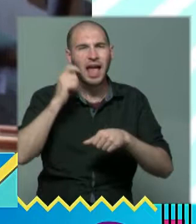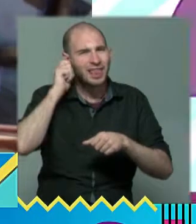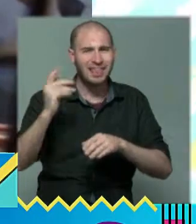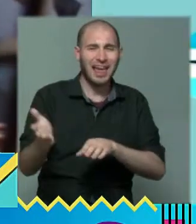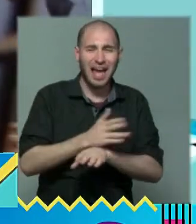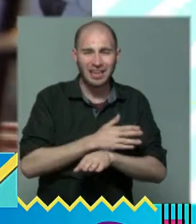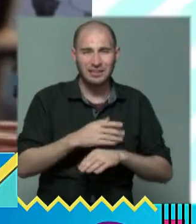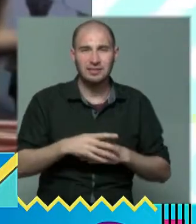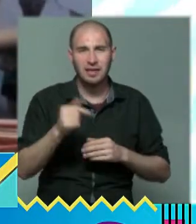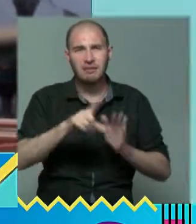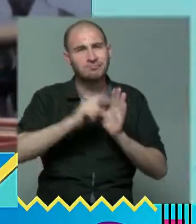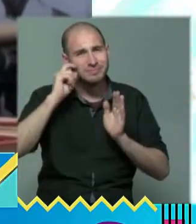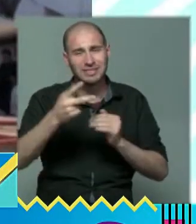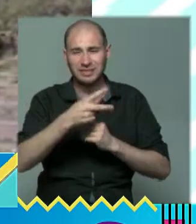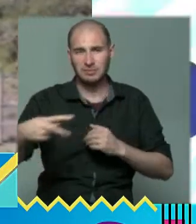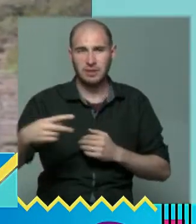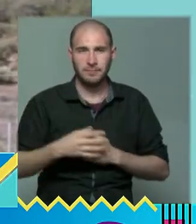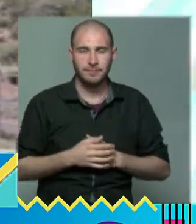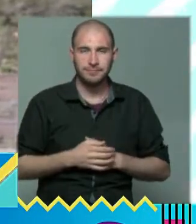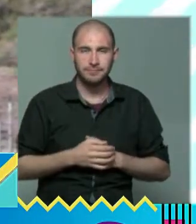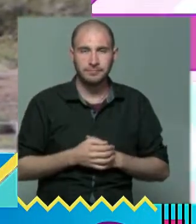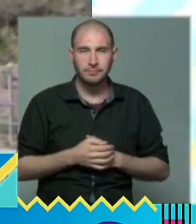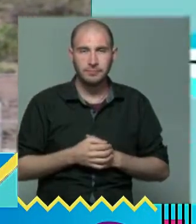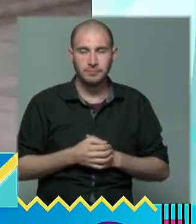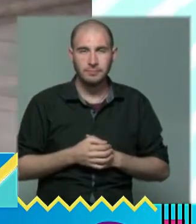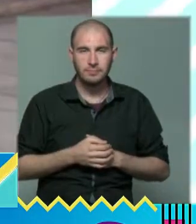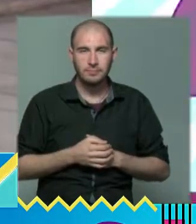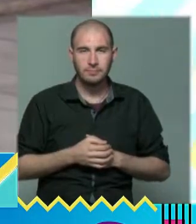tempranas, donde ellos han cometido delitos sexuales, que,